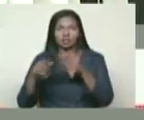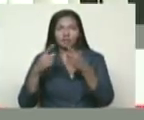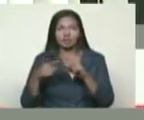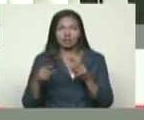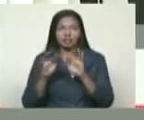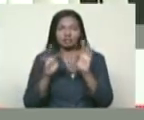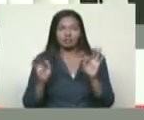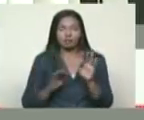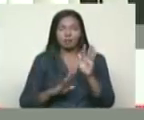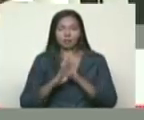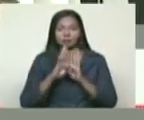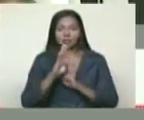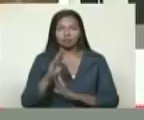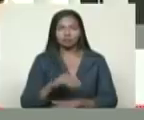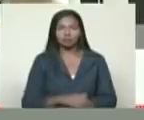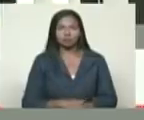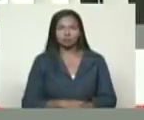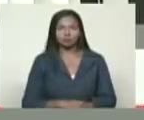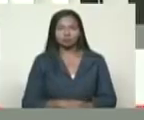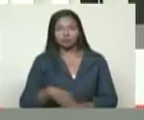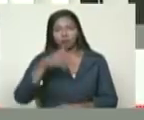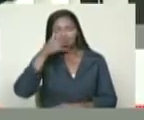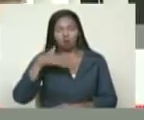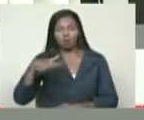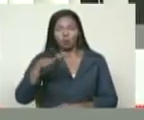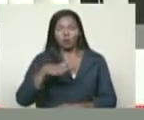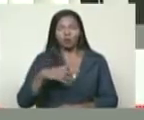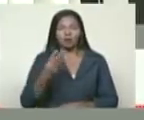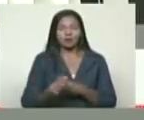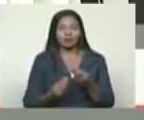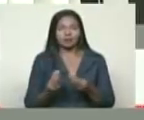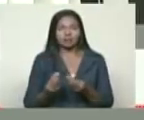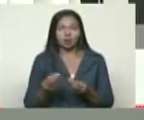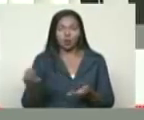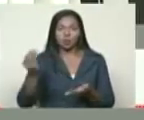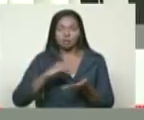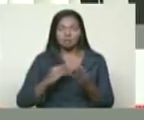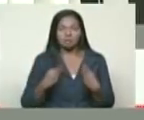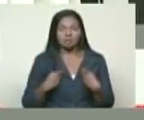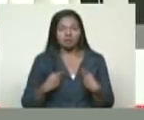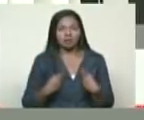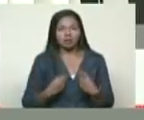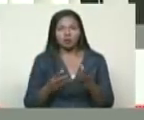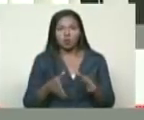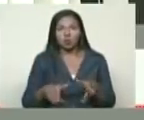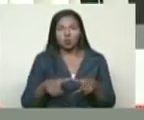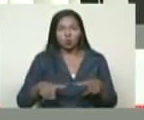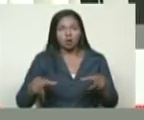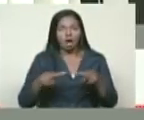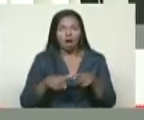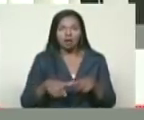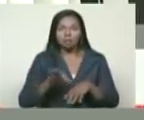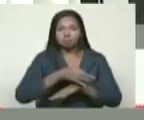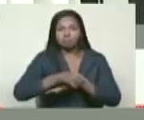otros procesos, los pueblos irán recobrando sus espacios locales,